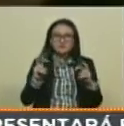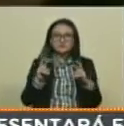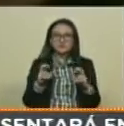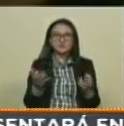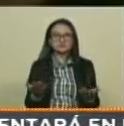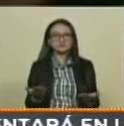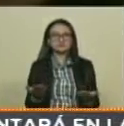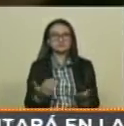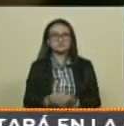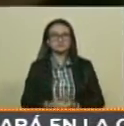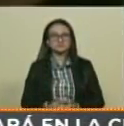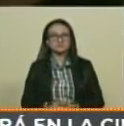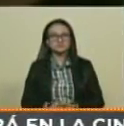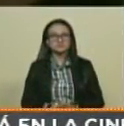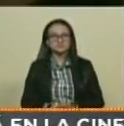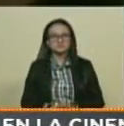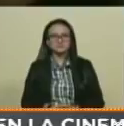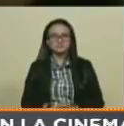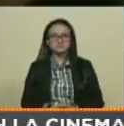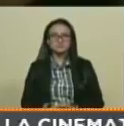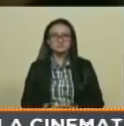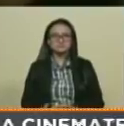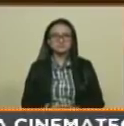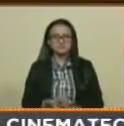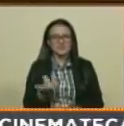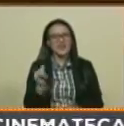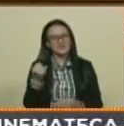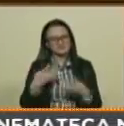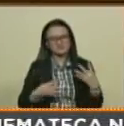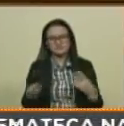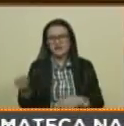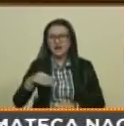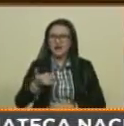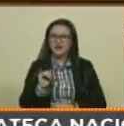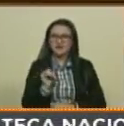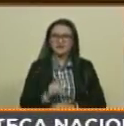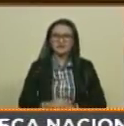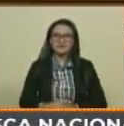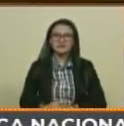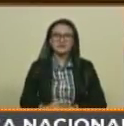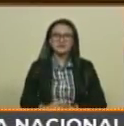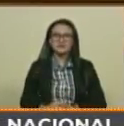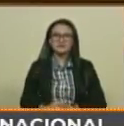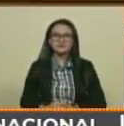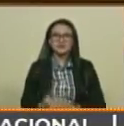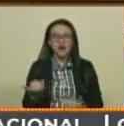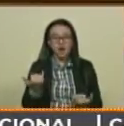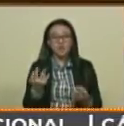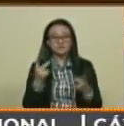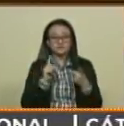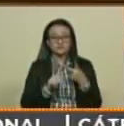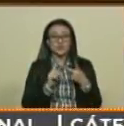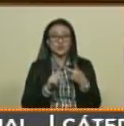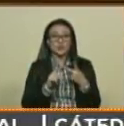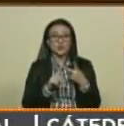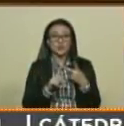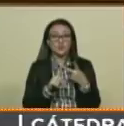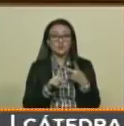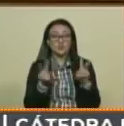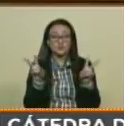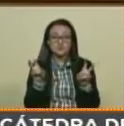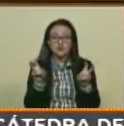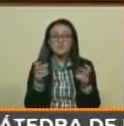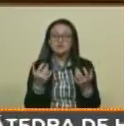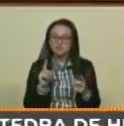retomamos. Y de esto hay varias fases, ojo. Estamos en una segunda fase porque queremos esto ser